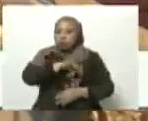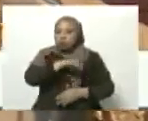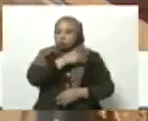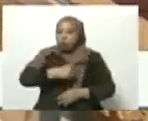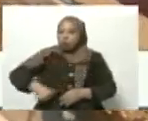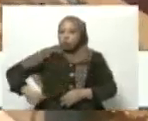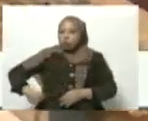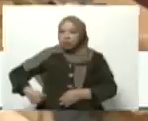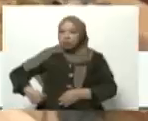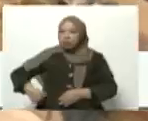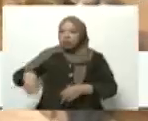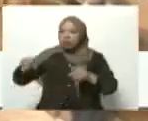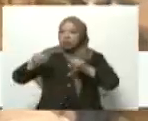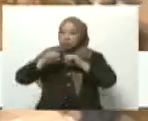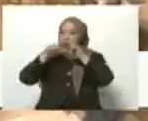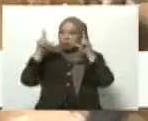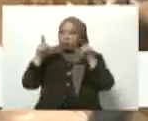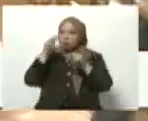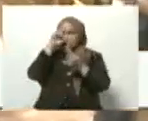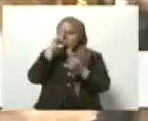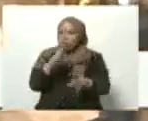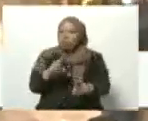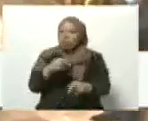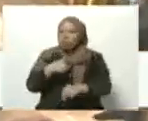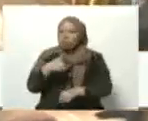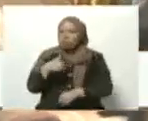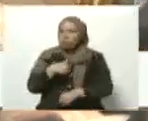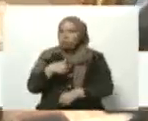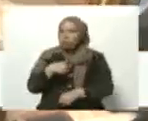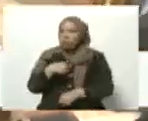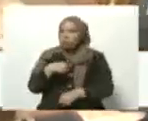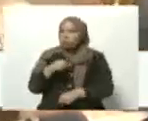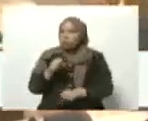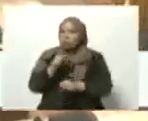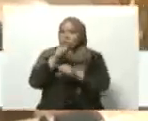uno se sorprende, lo voy a decir con mucho respeto, ¿no? Y con